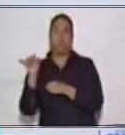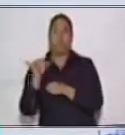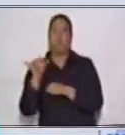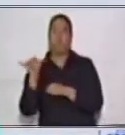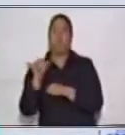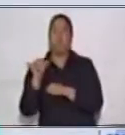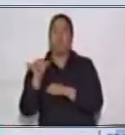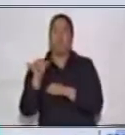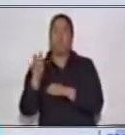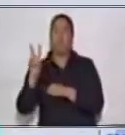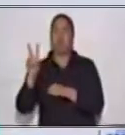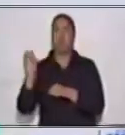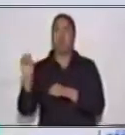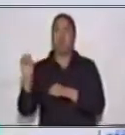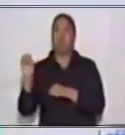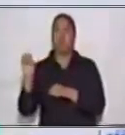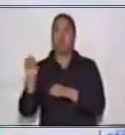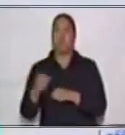a 20.